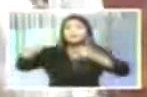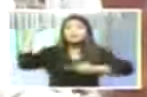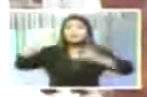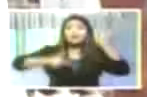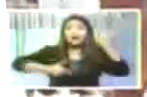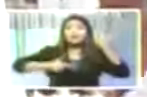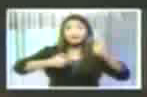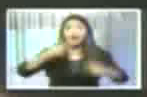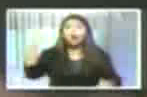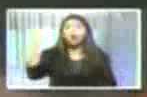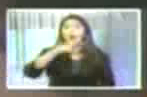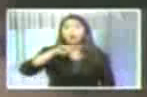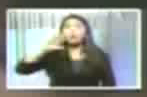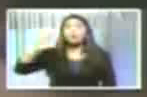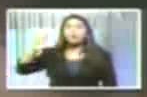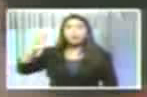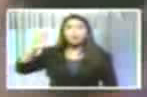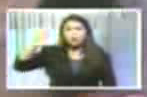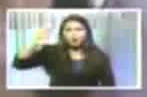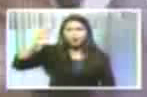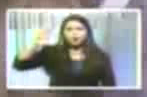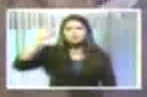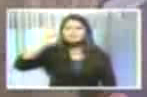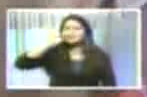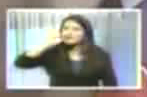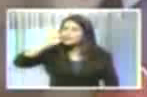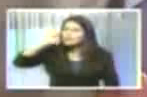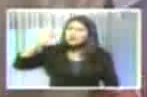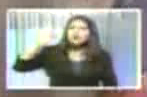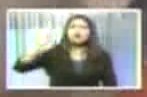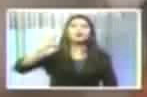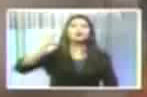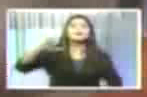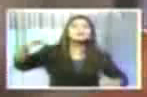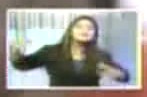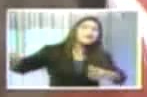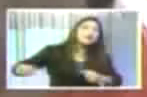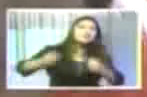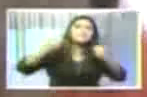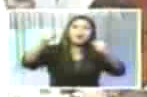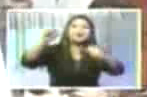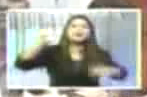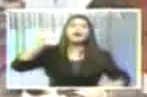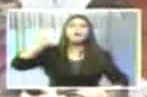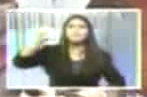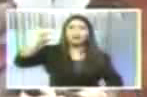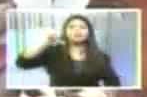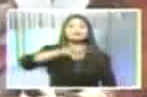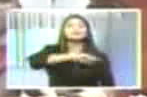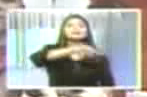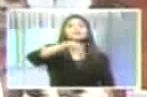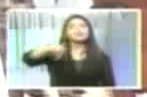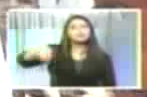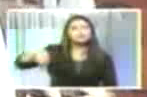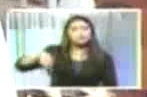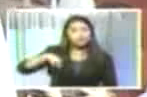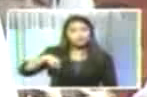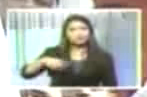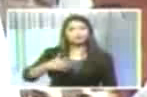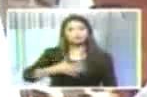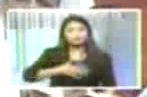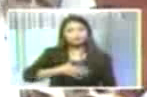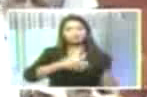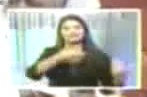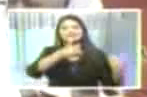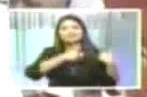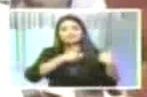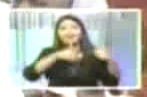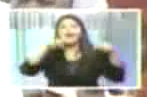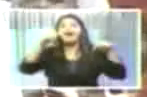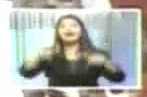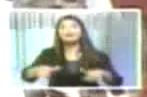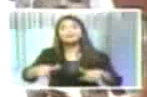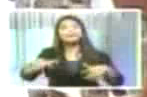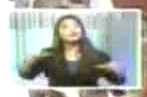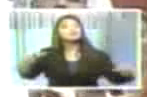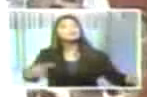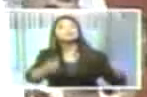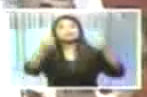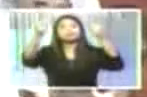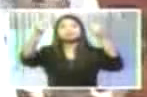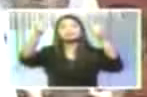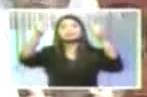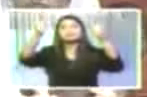juró que esa tarea de rescatar la patria era nuestra. Y aquí está, la